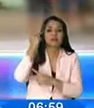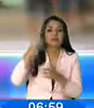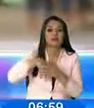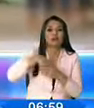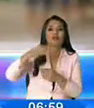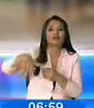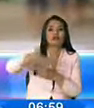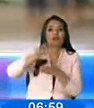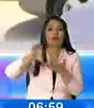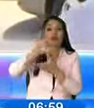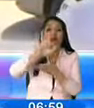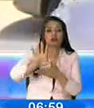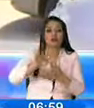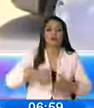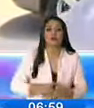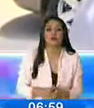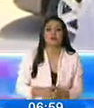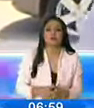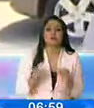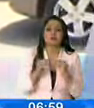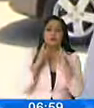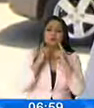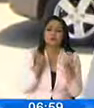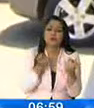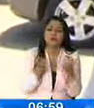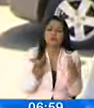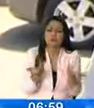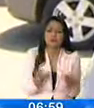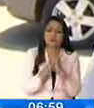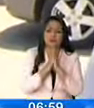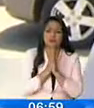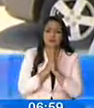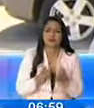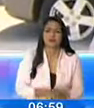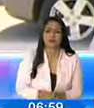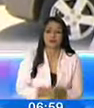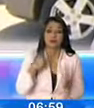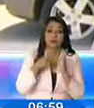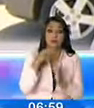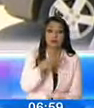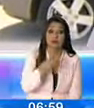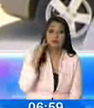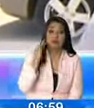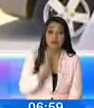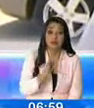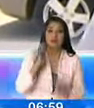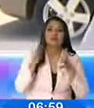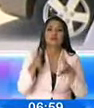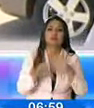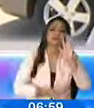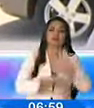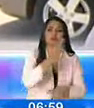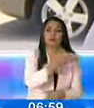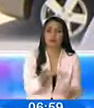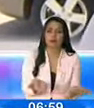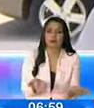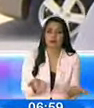fiscal implicado. Que haga más control, que en ese caso la profesora se había ido, no estaba